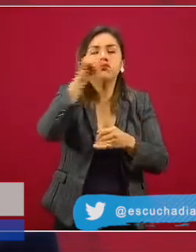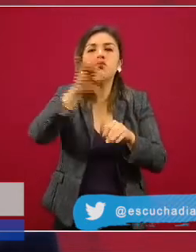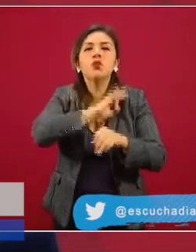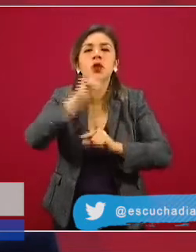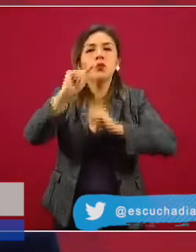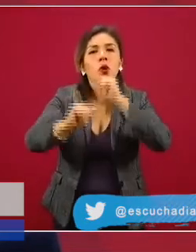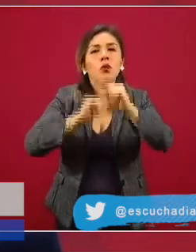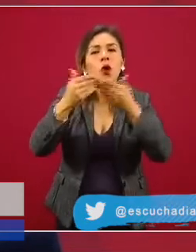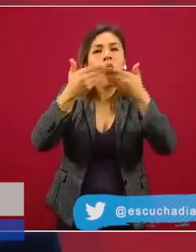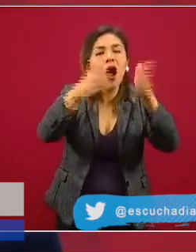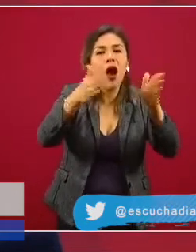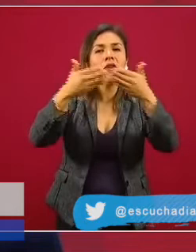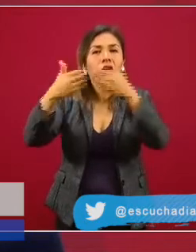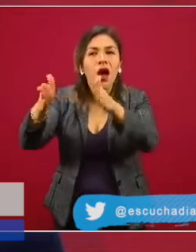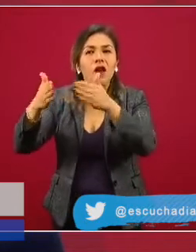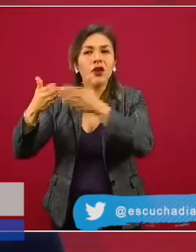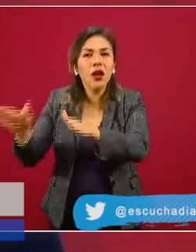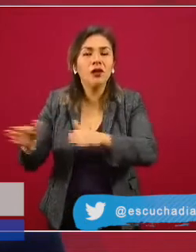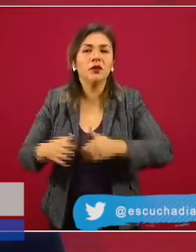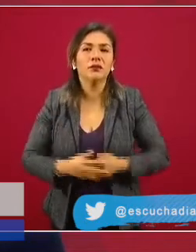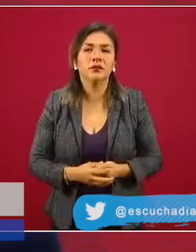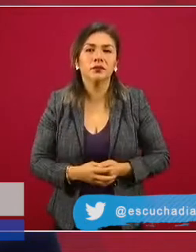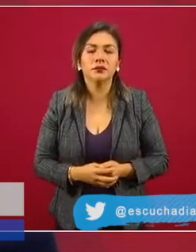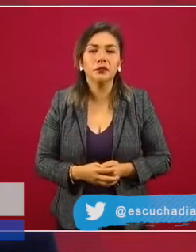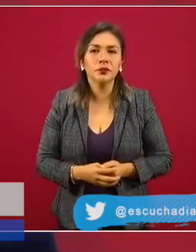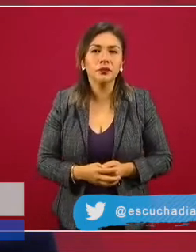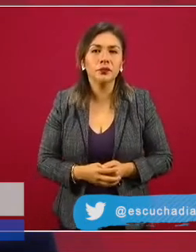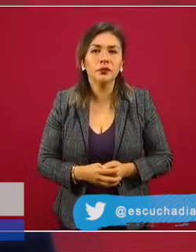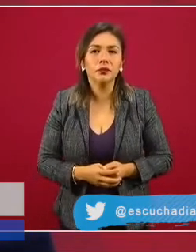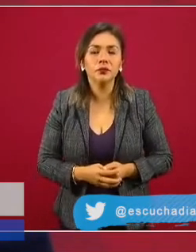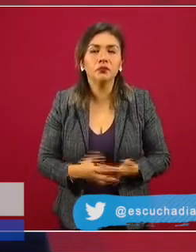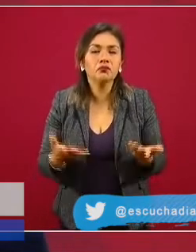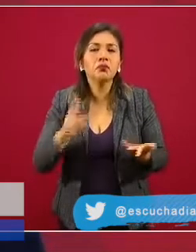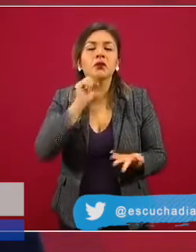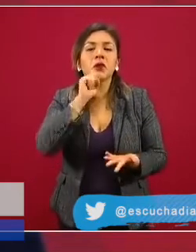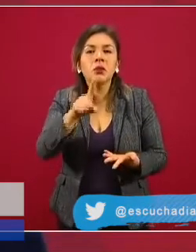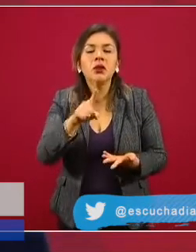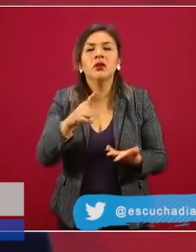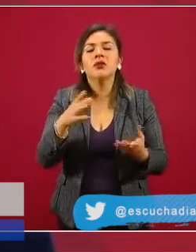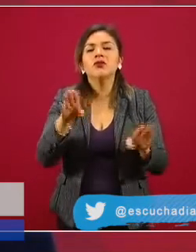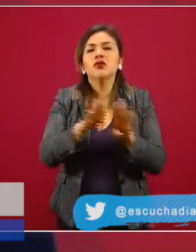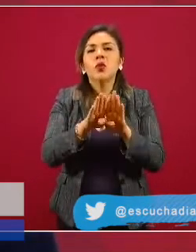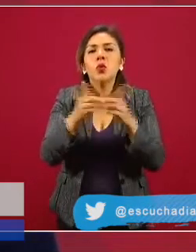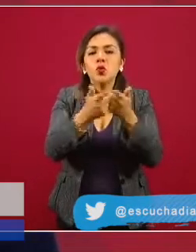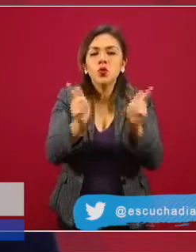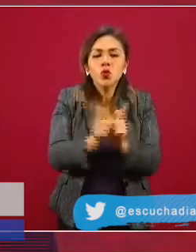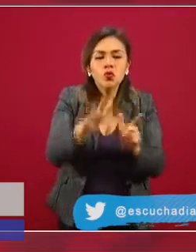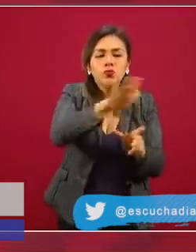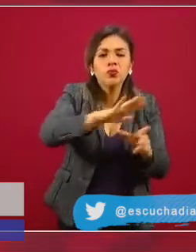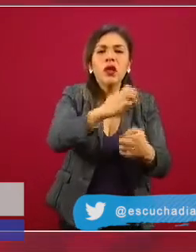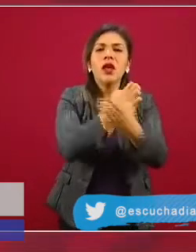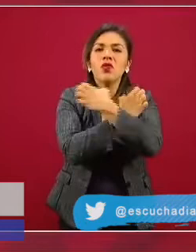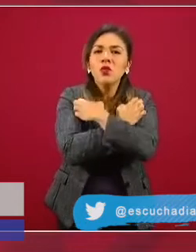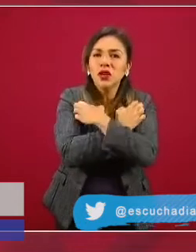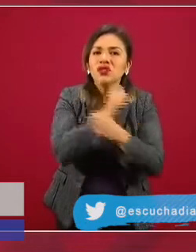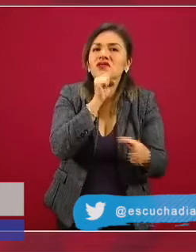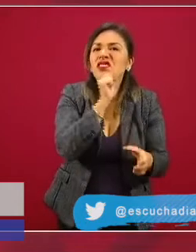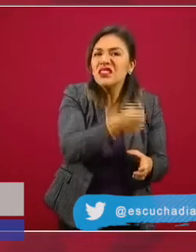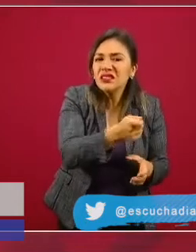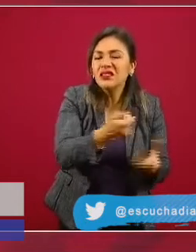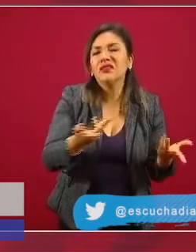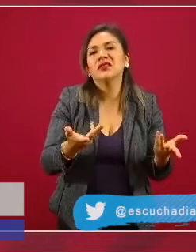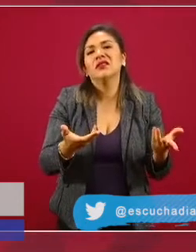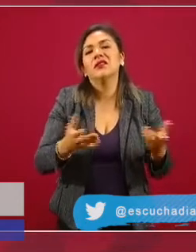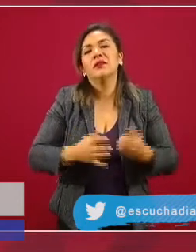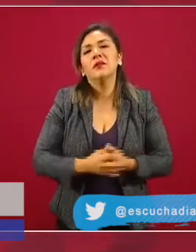utiliza la Asociación Mexicanos a favor de la corrupción, financiado por empresas que no pagaban impuestos. Obviamente estos dueños están en contra